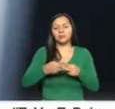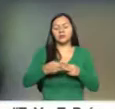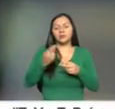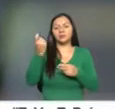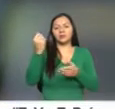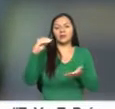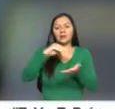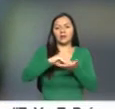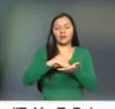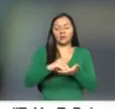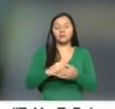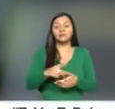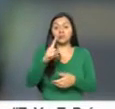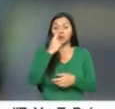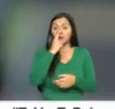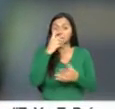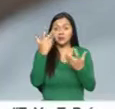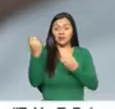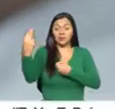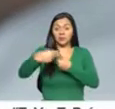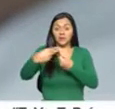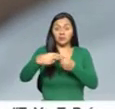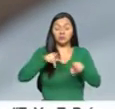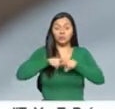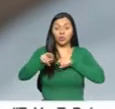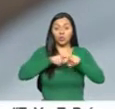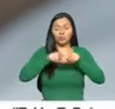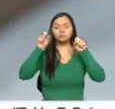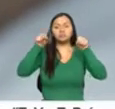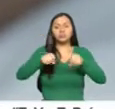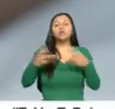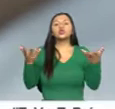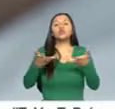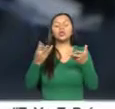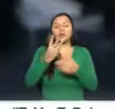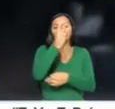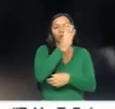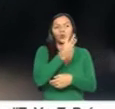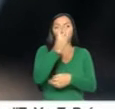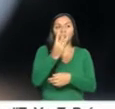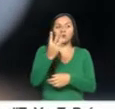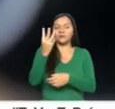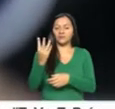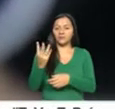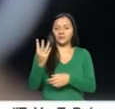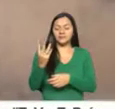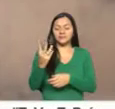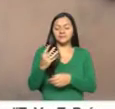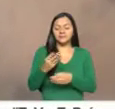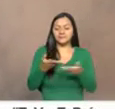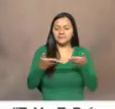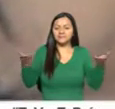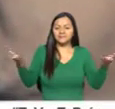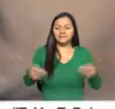Quienes estén interesados en participar en el concurso pueden ingresar a la página